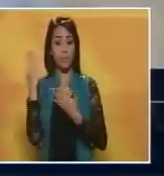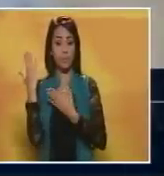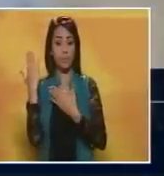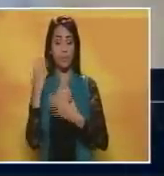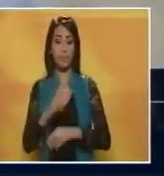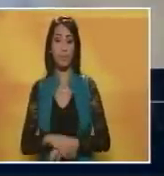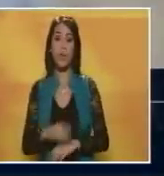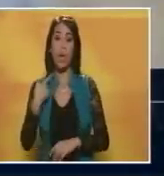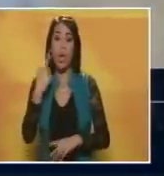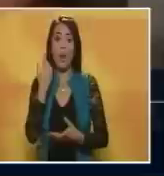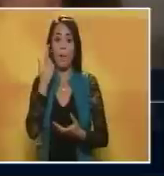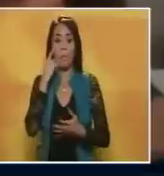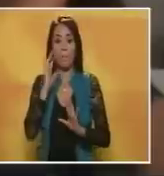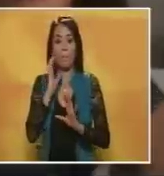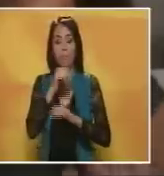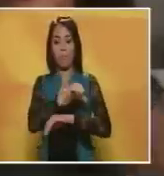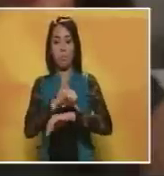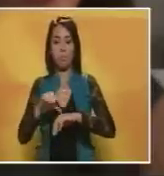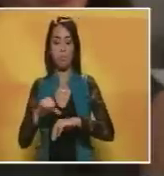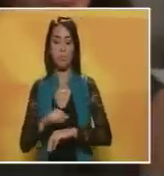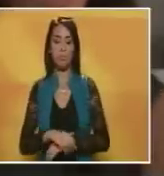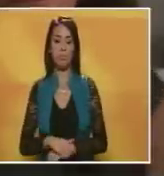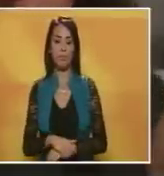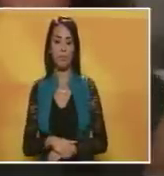si se someterá a una intervención quirúrgica